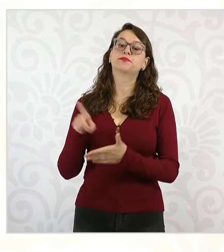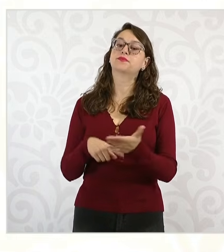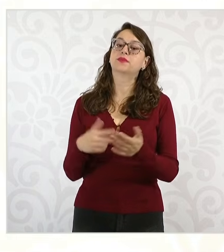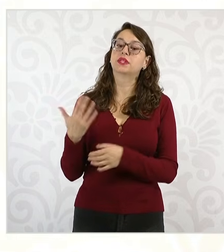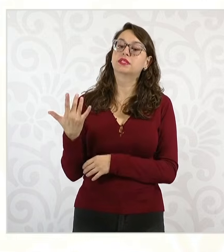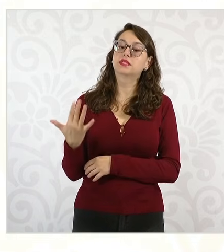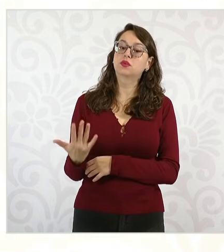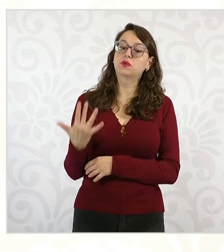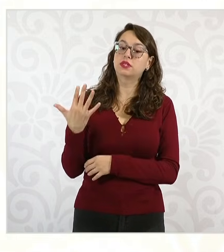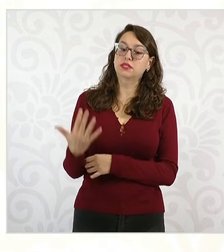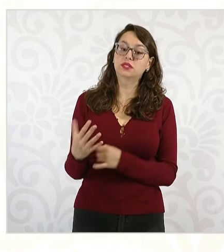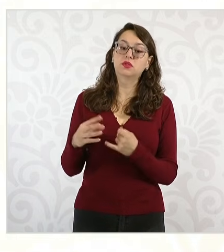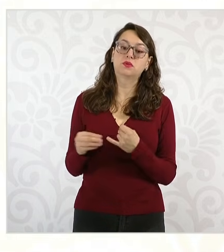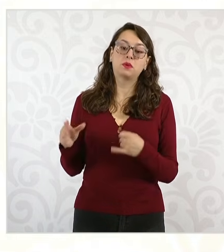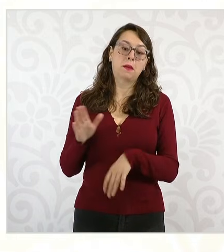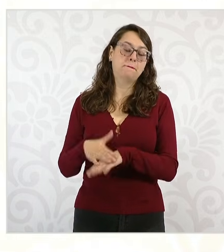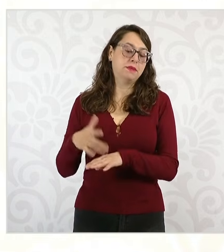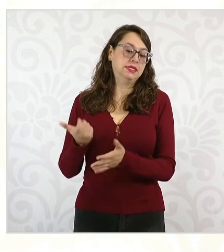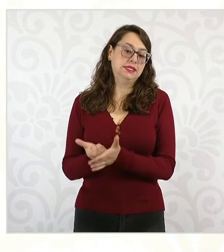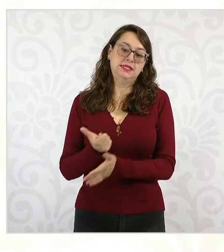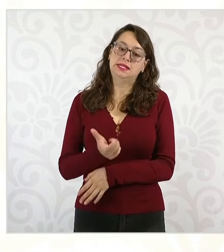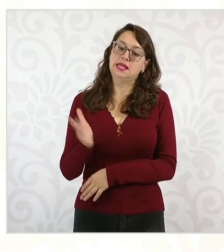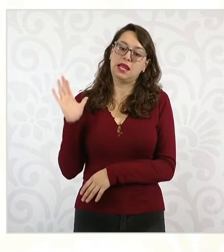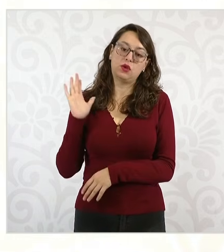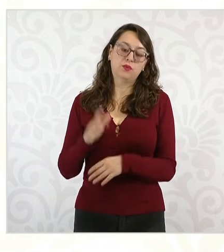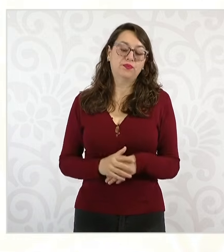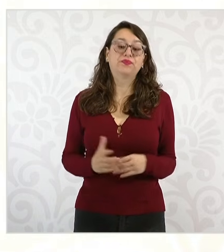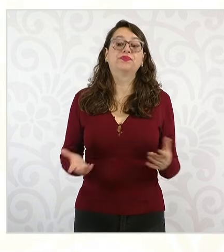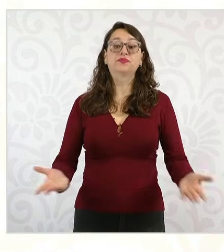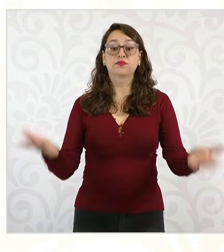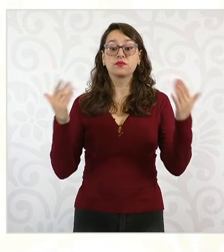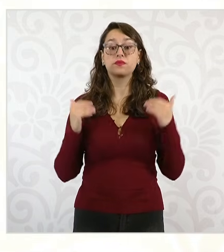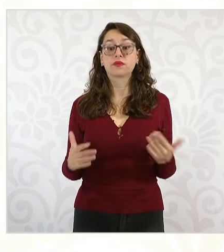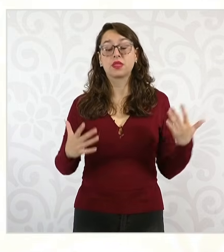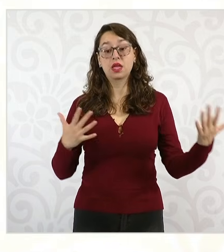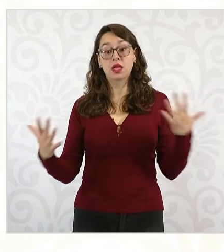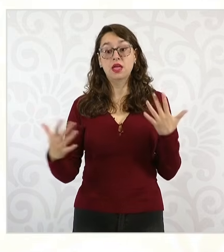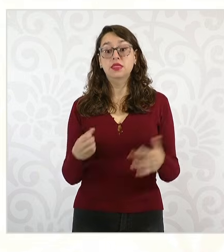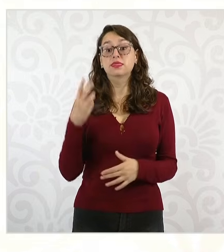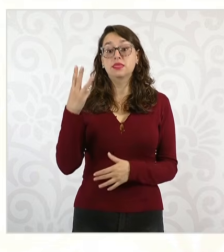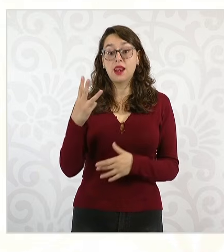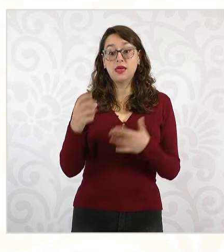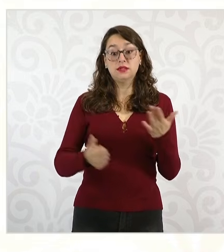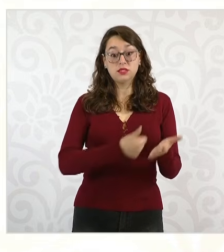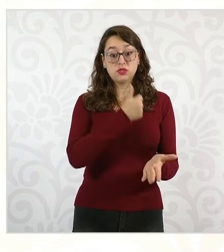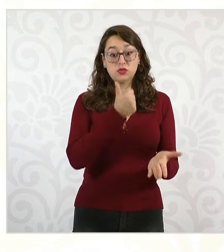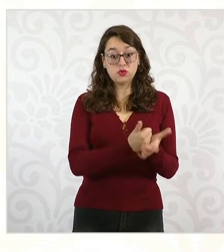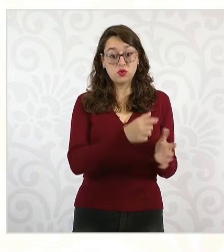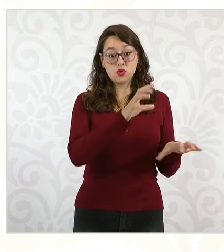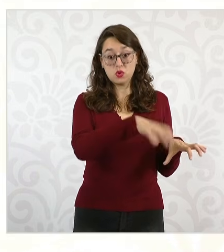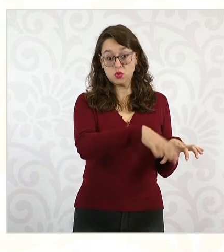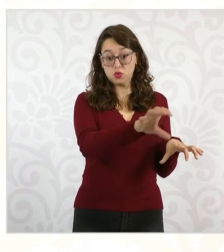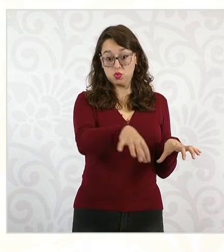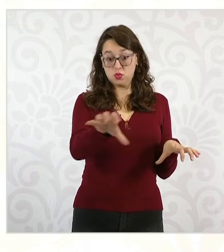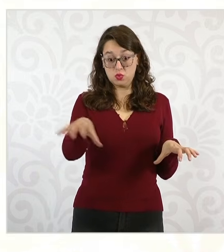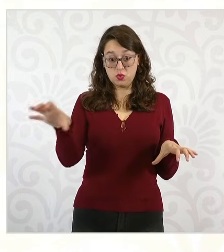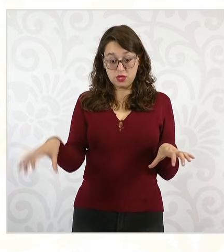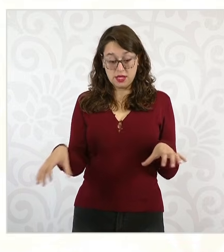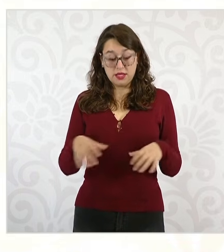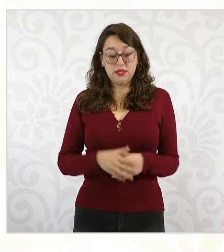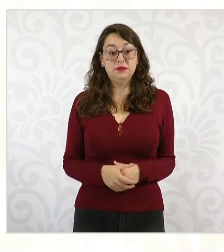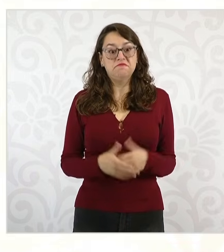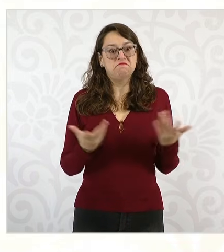55 pesos más arriba del acuerdo. Adelante, en el comparativo de 3 ciudades, otra vez por tercera semana